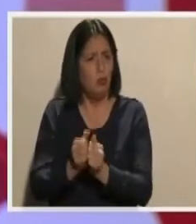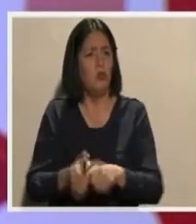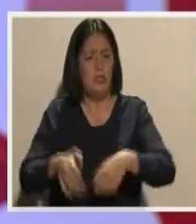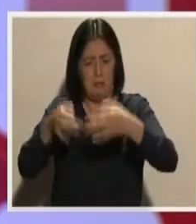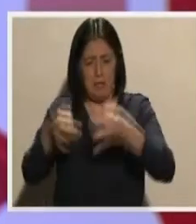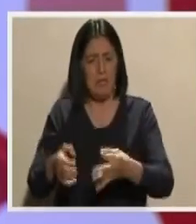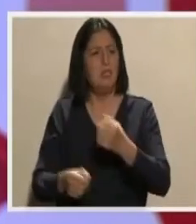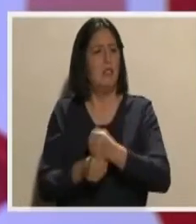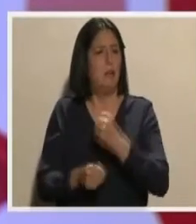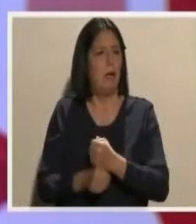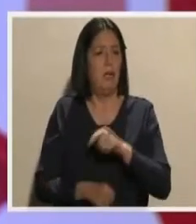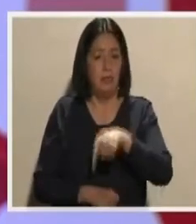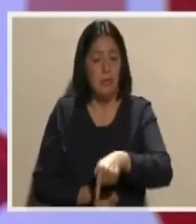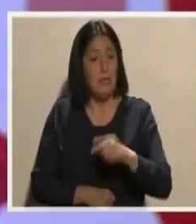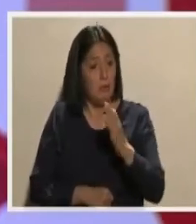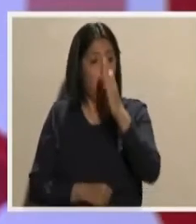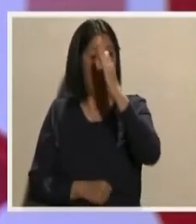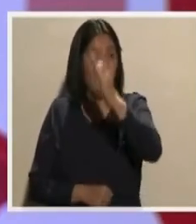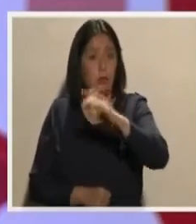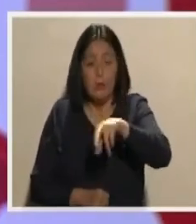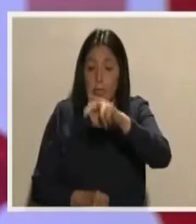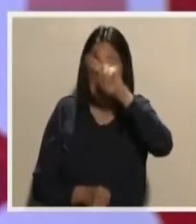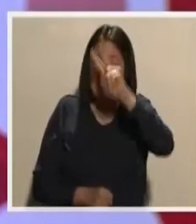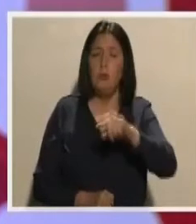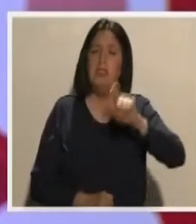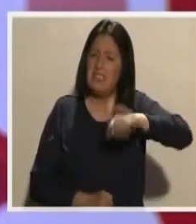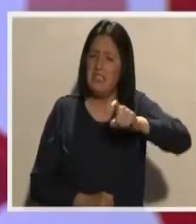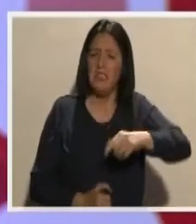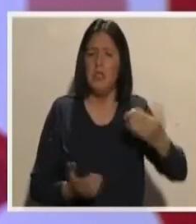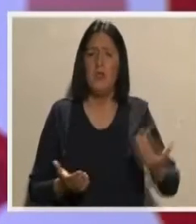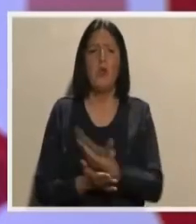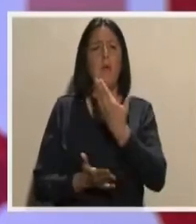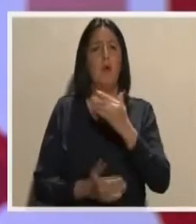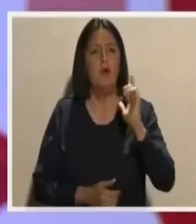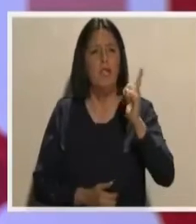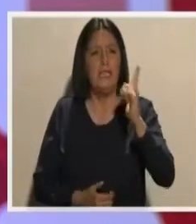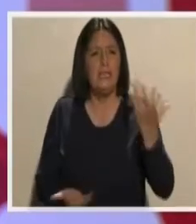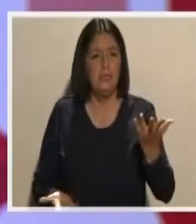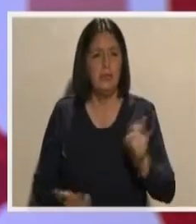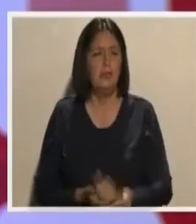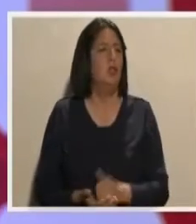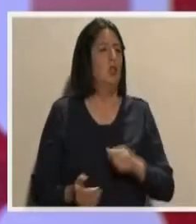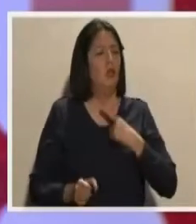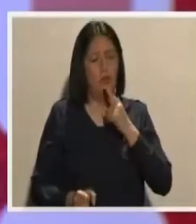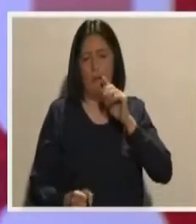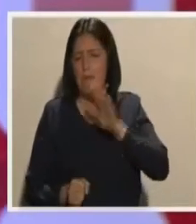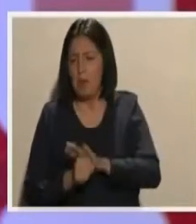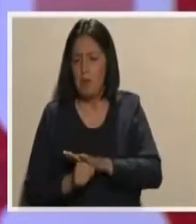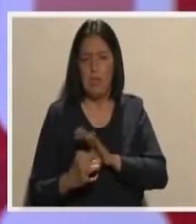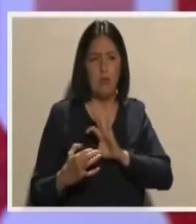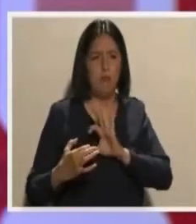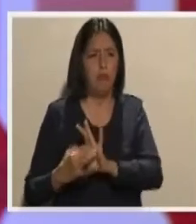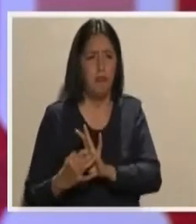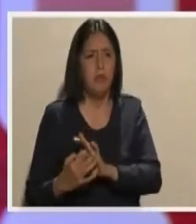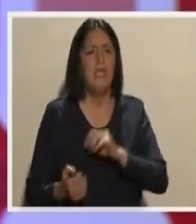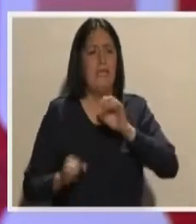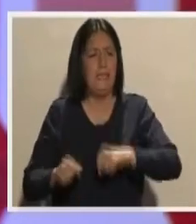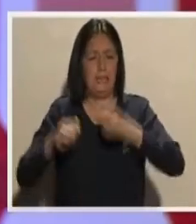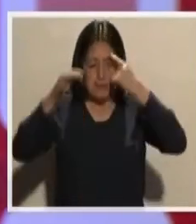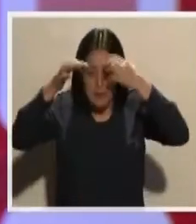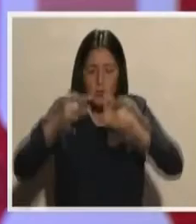este futuro, el Perú necesita un nuevo liderazgo con un compromiso social y decisión